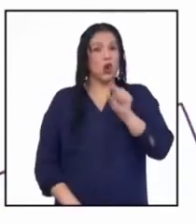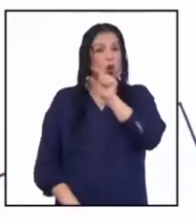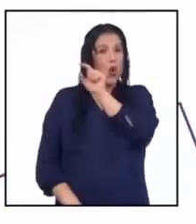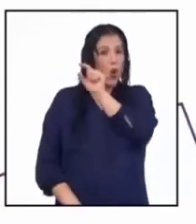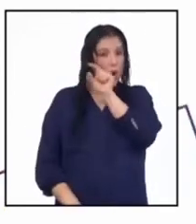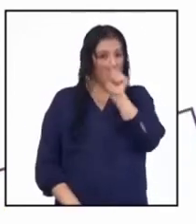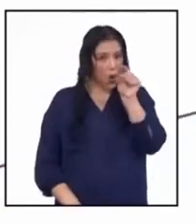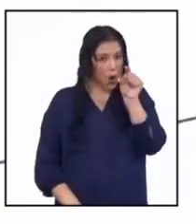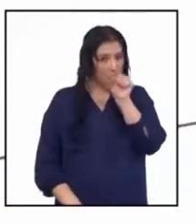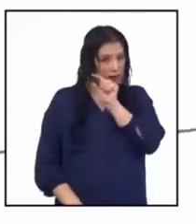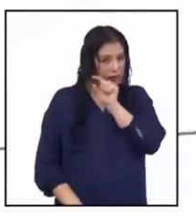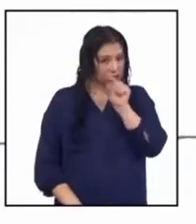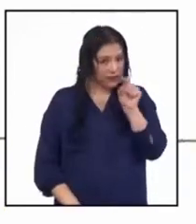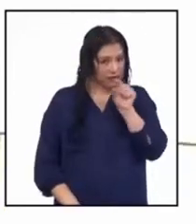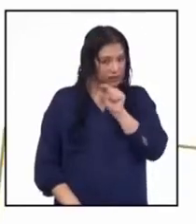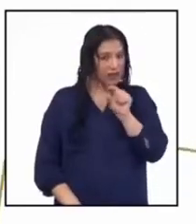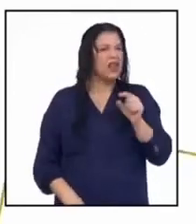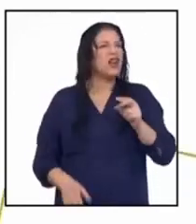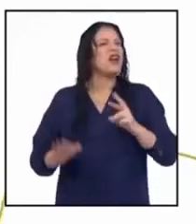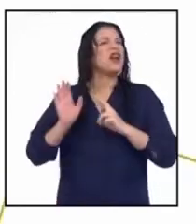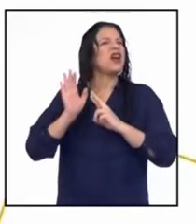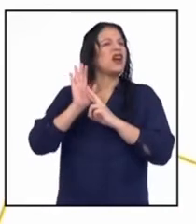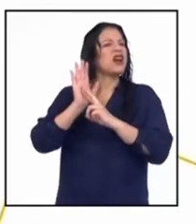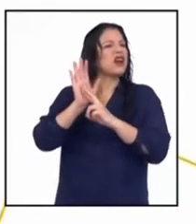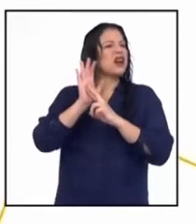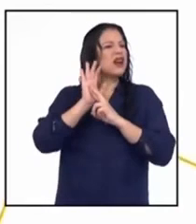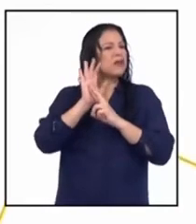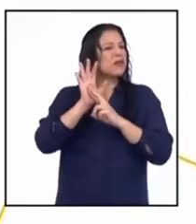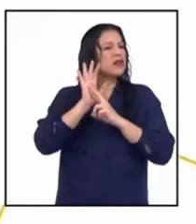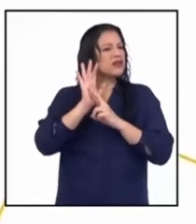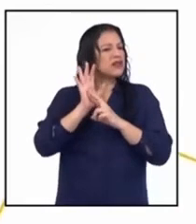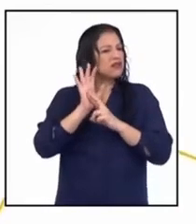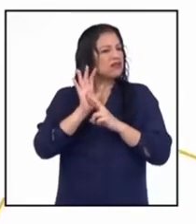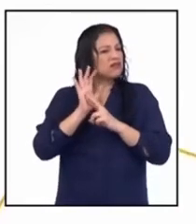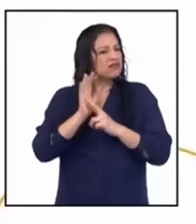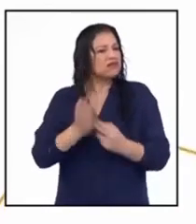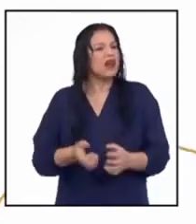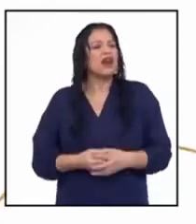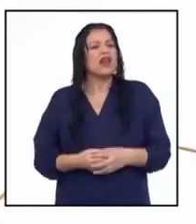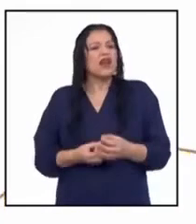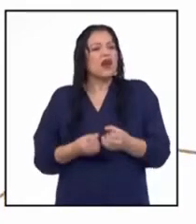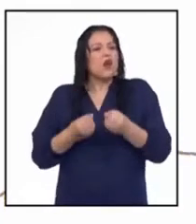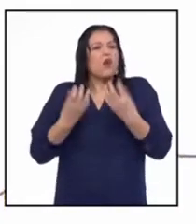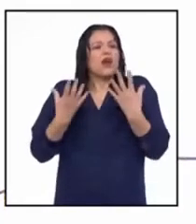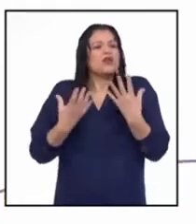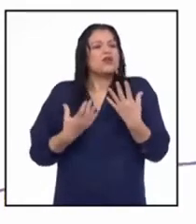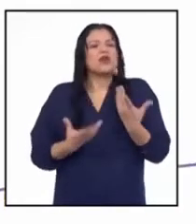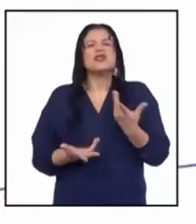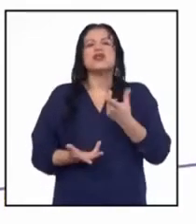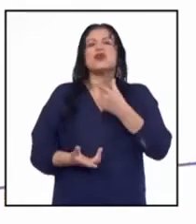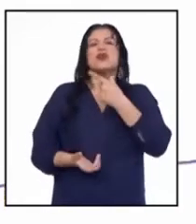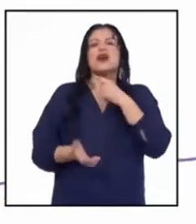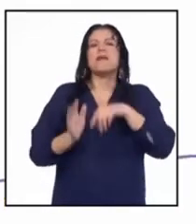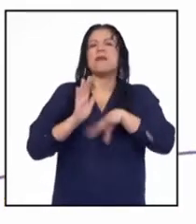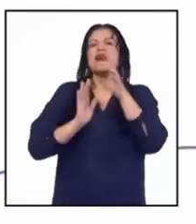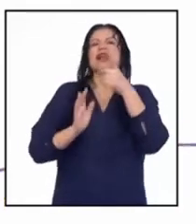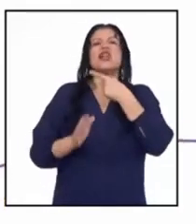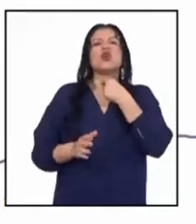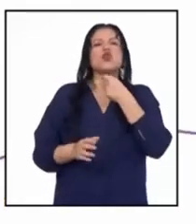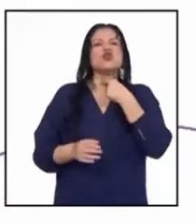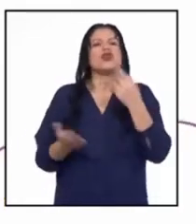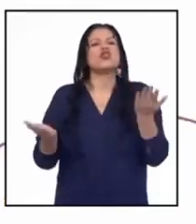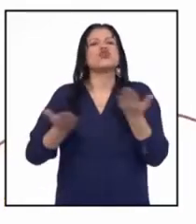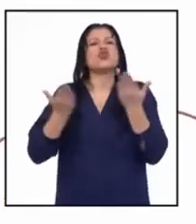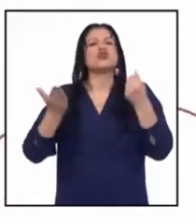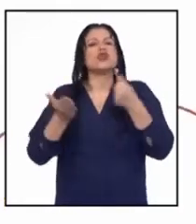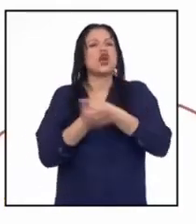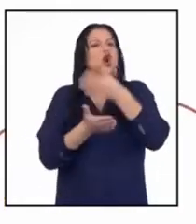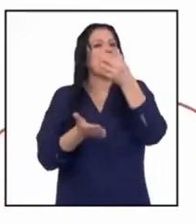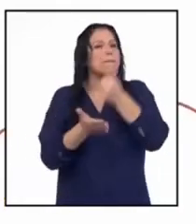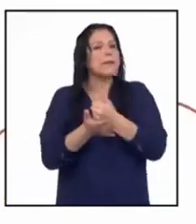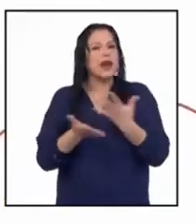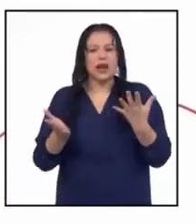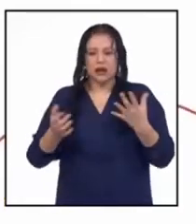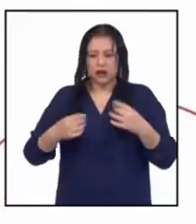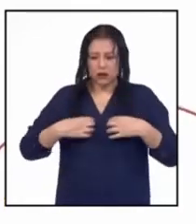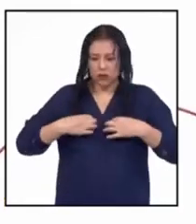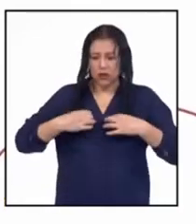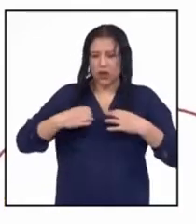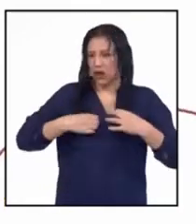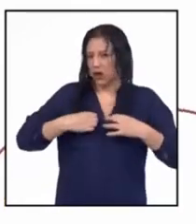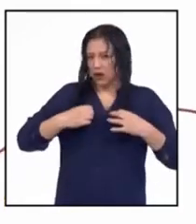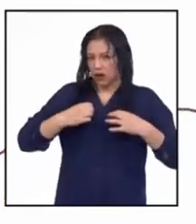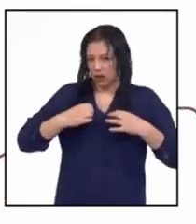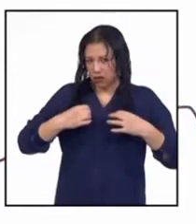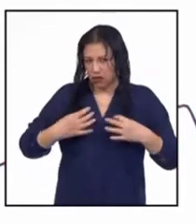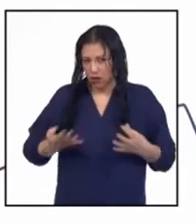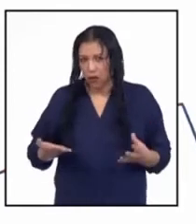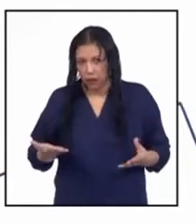horizontales. Representan la frecuencia absoluta sobre la preferencia de dónde comprar una prenda de vestir, que viene a